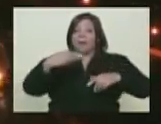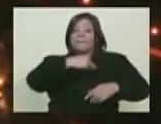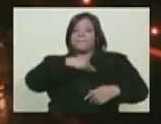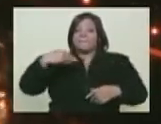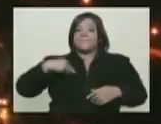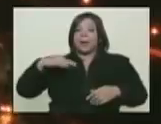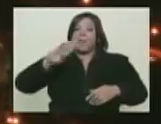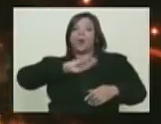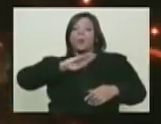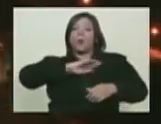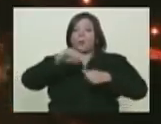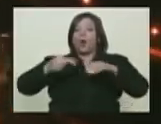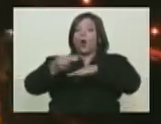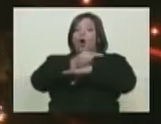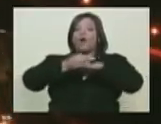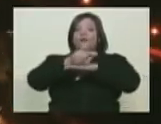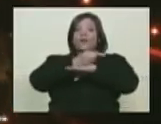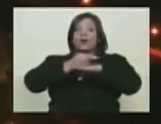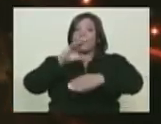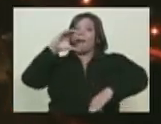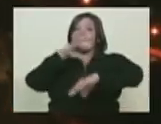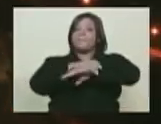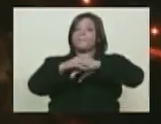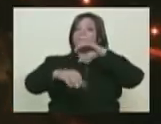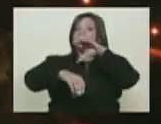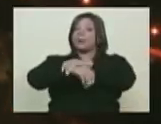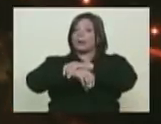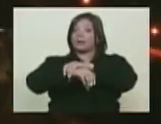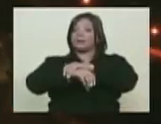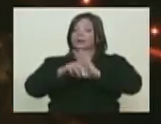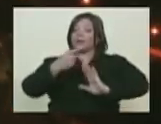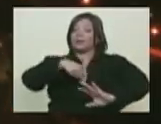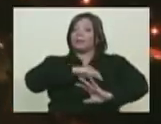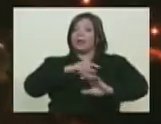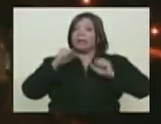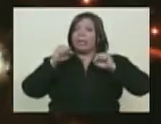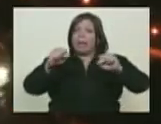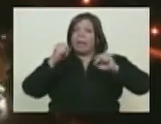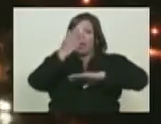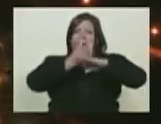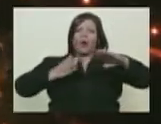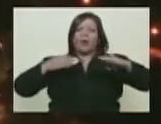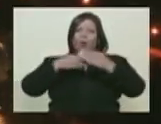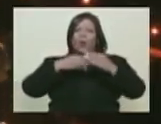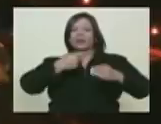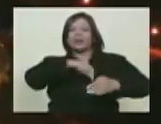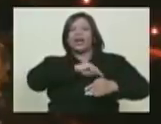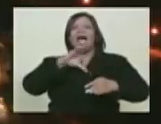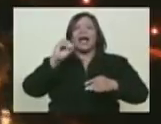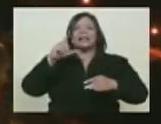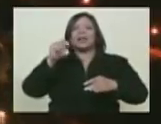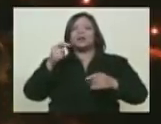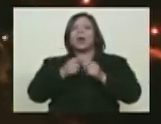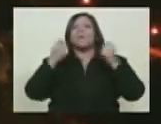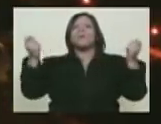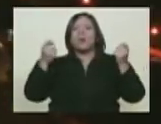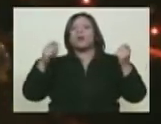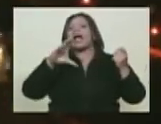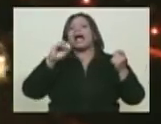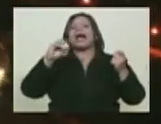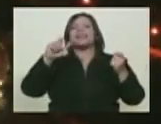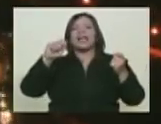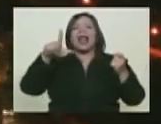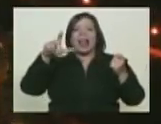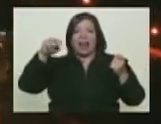su gobierno a la prisión. Nuevamente consignas en contra de la televisión pública catalana,